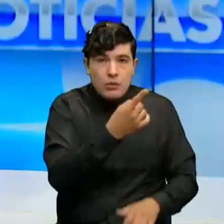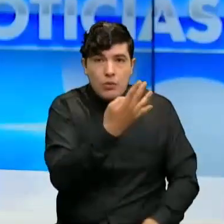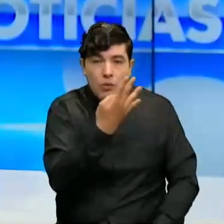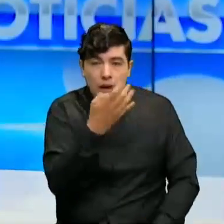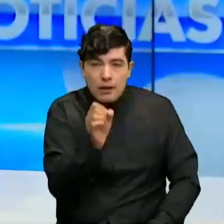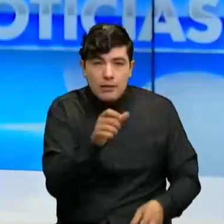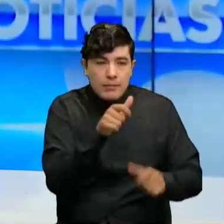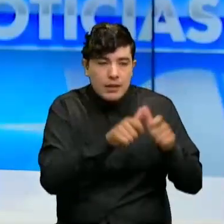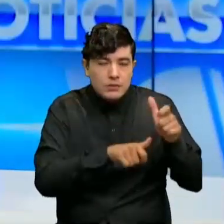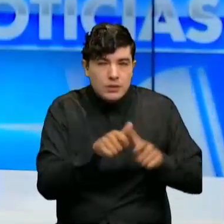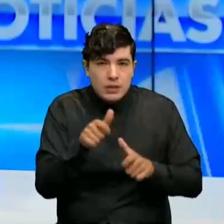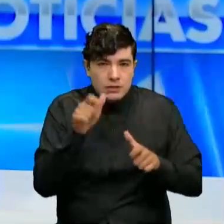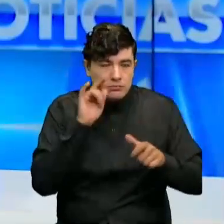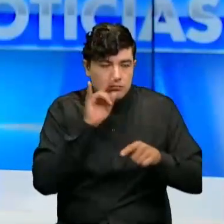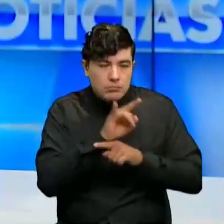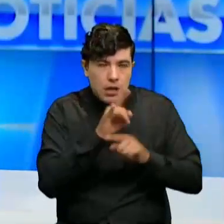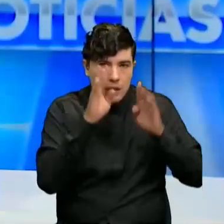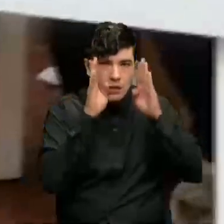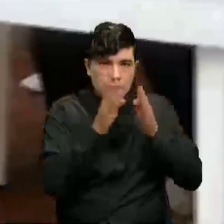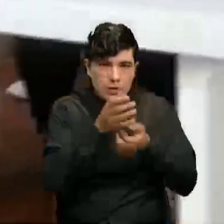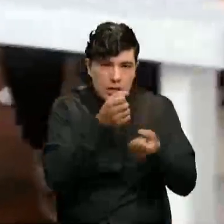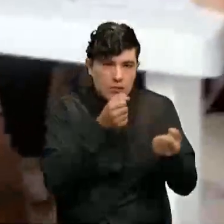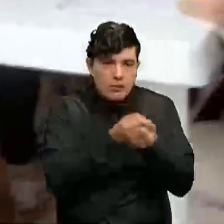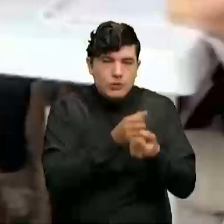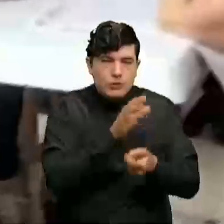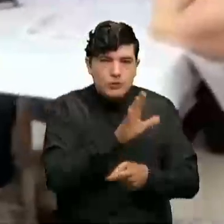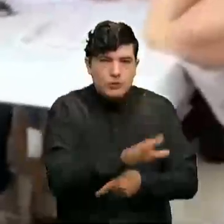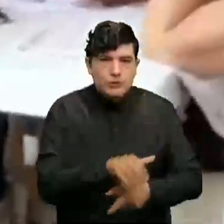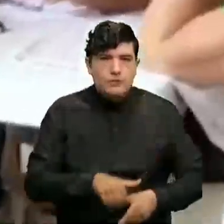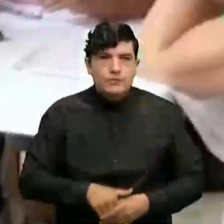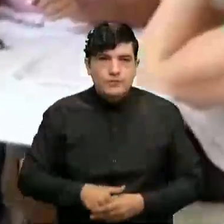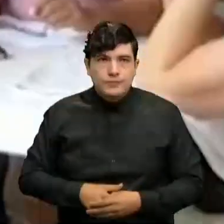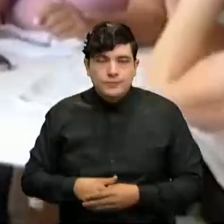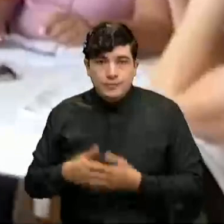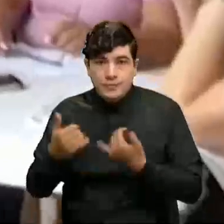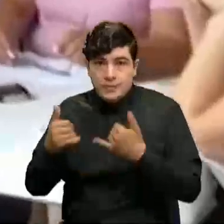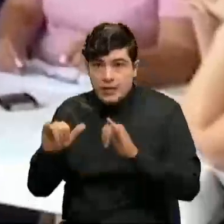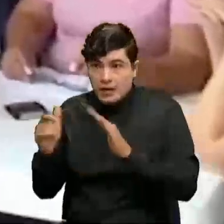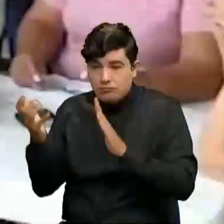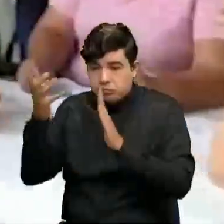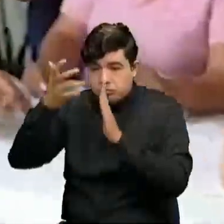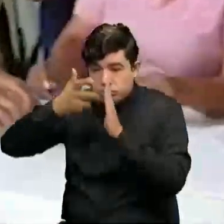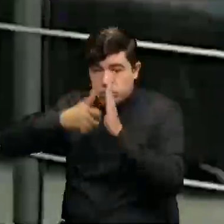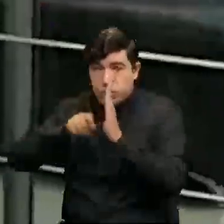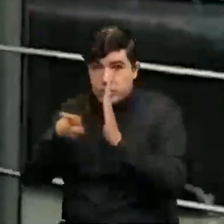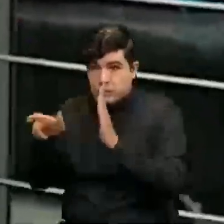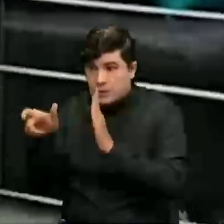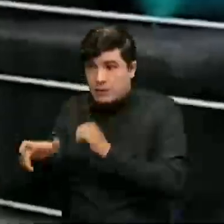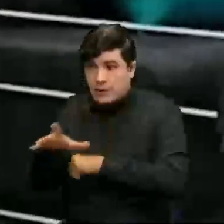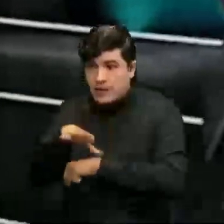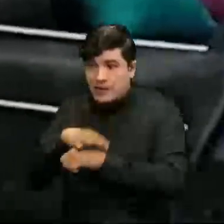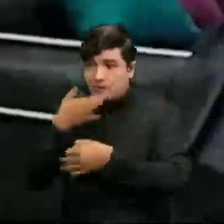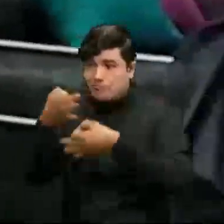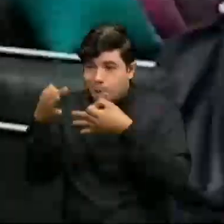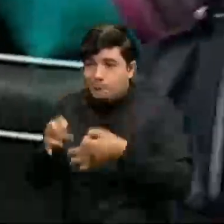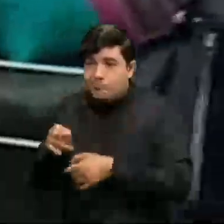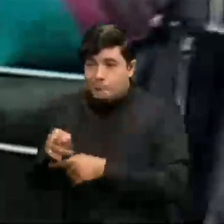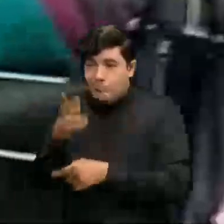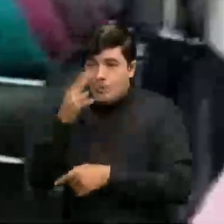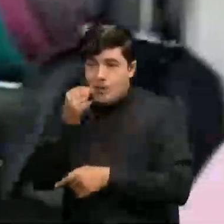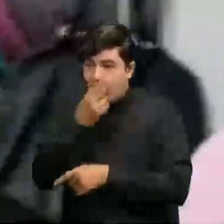pacientes que reciben acompañamiento. Luego de recibir su diagnóstico y que el médico le confirmara que tenía cáncer de